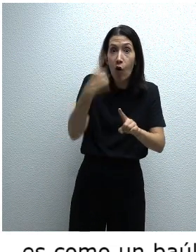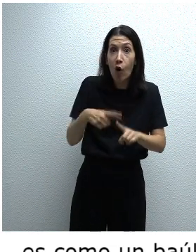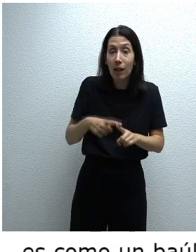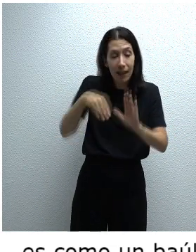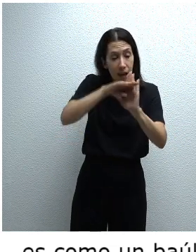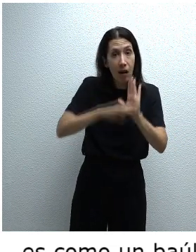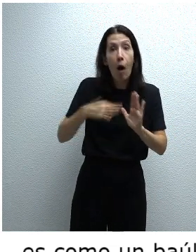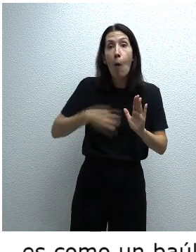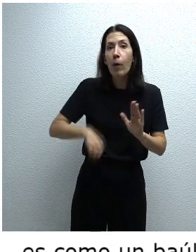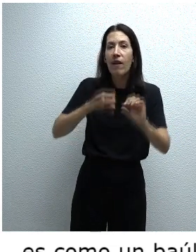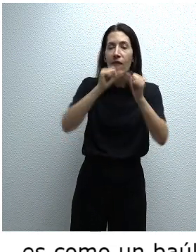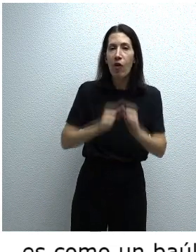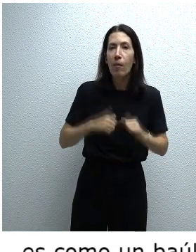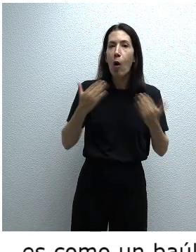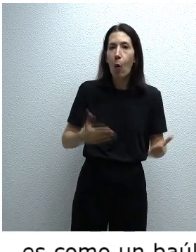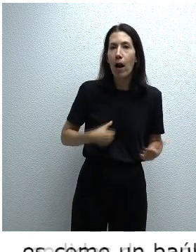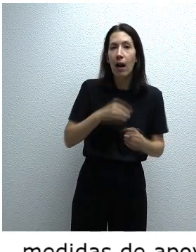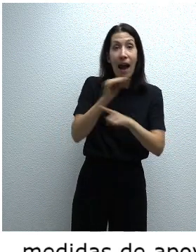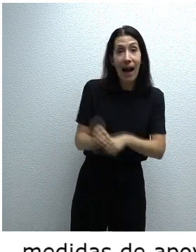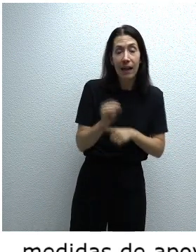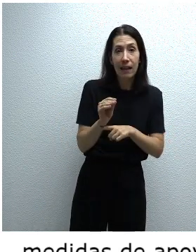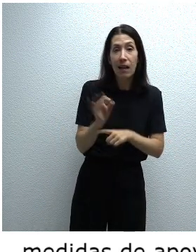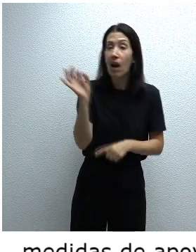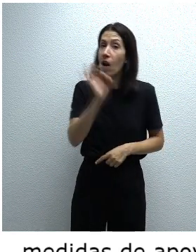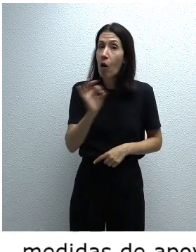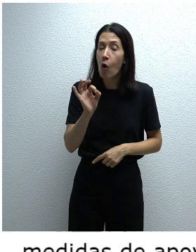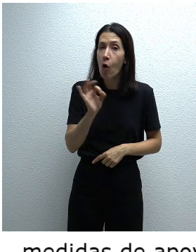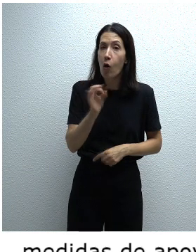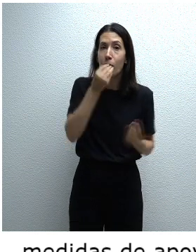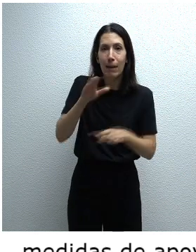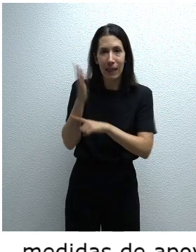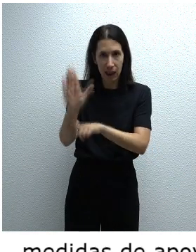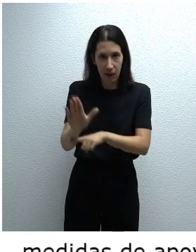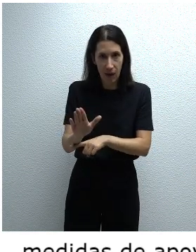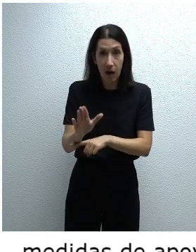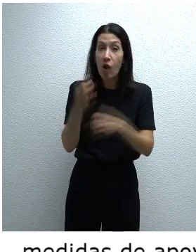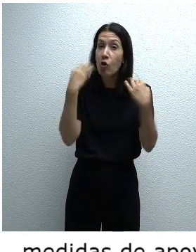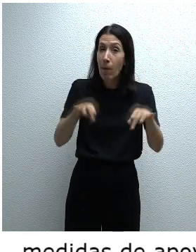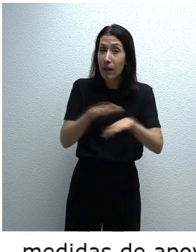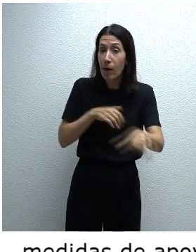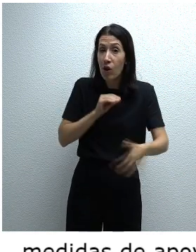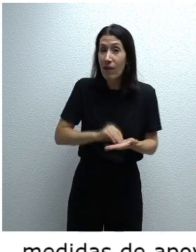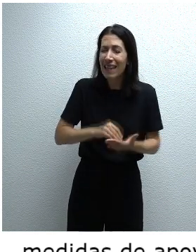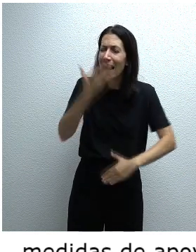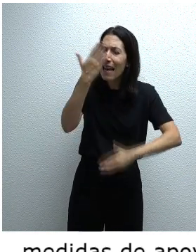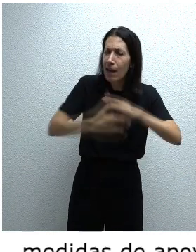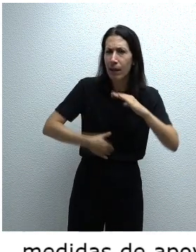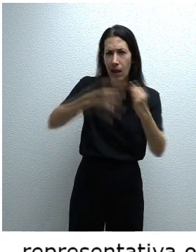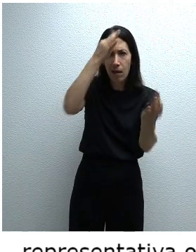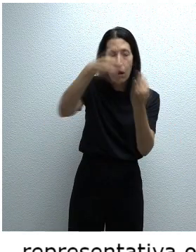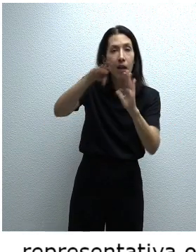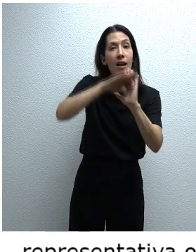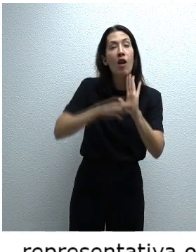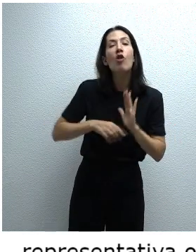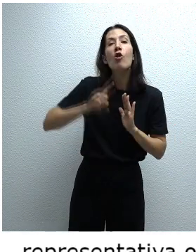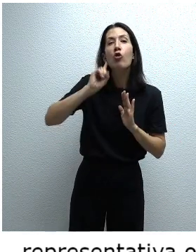será representativa o asistencial. Pero permitirme que os diga que lo normal es que la curatela sea muy restringida y solo